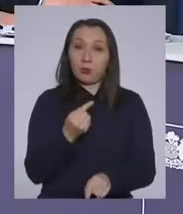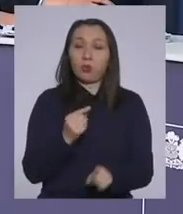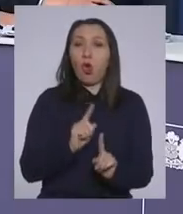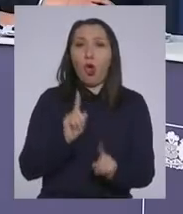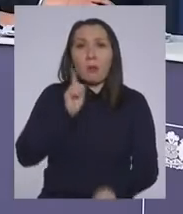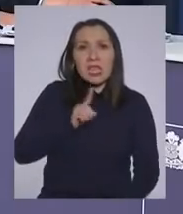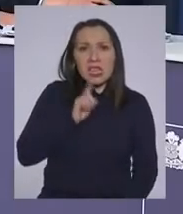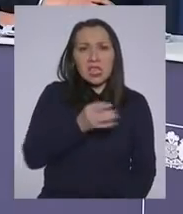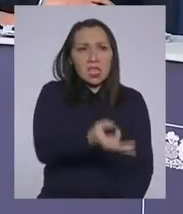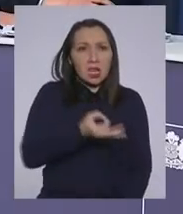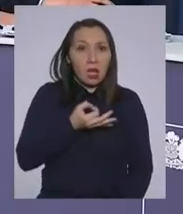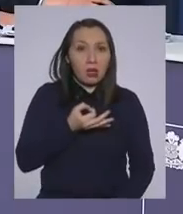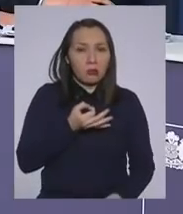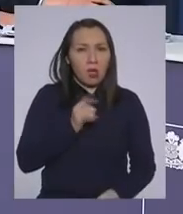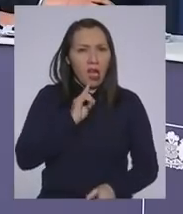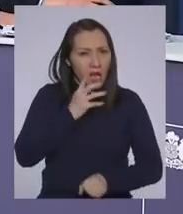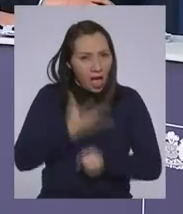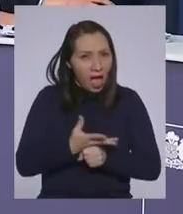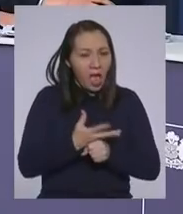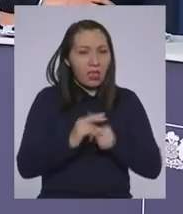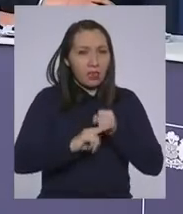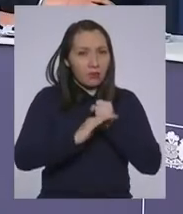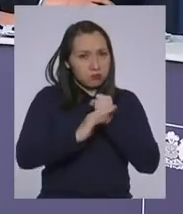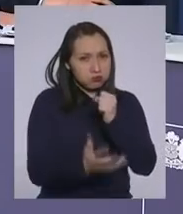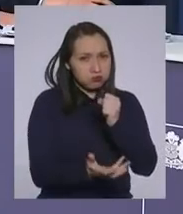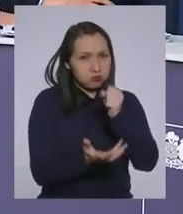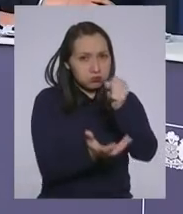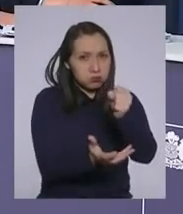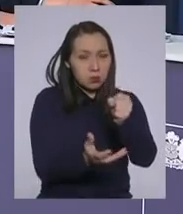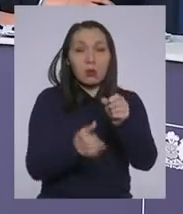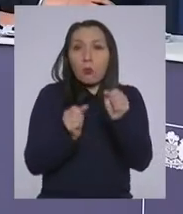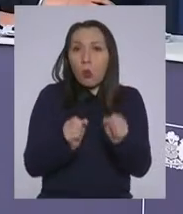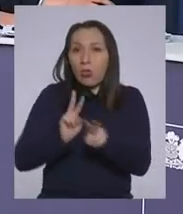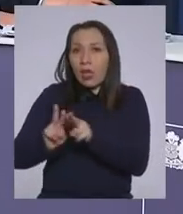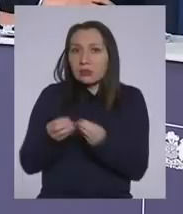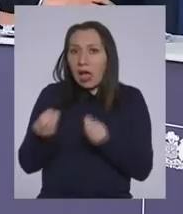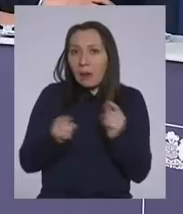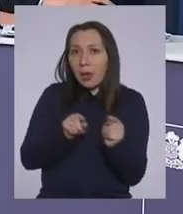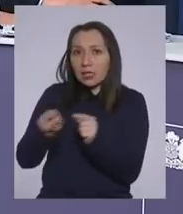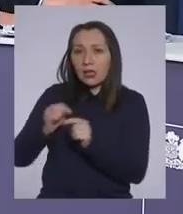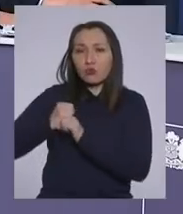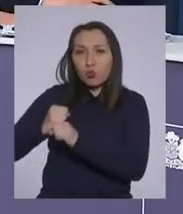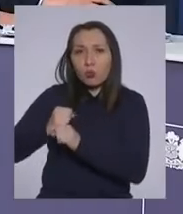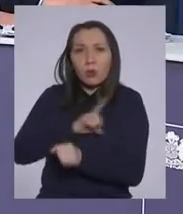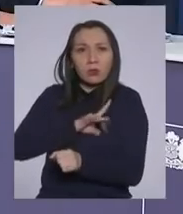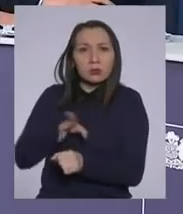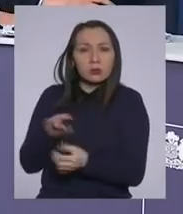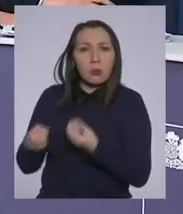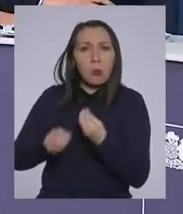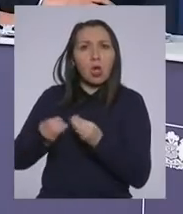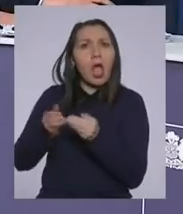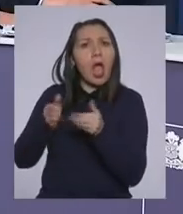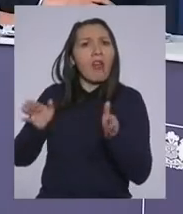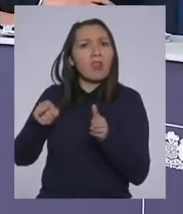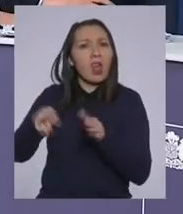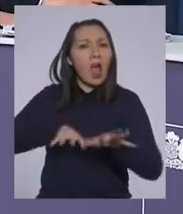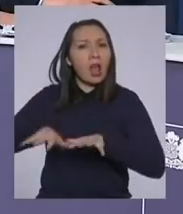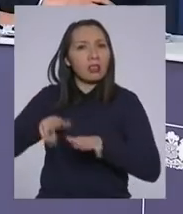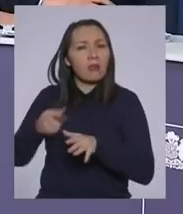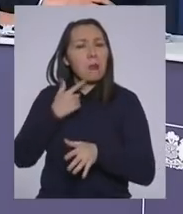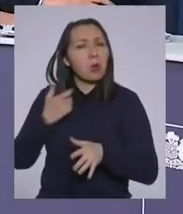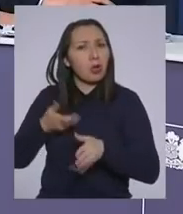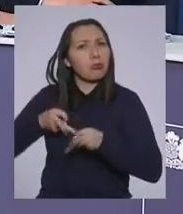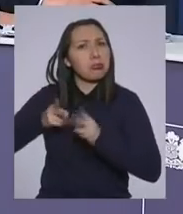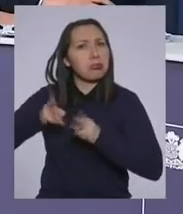que estén mintiendo, pero ¿tienen los recursos? Y lo otro es, ¿van a tomar medidas respecto de lo que pasó en el hipódromo? ¿Por qué seguía funcionando una actividad como